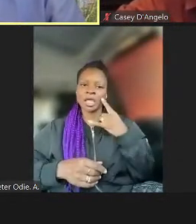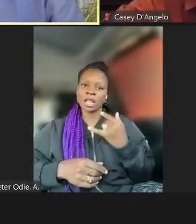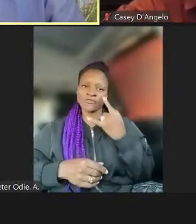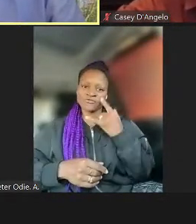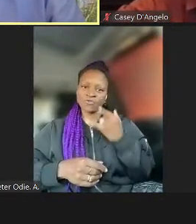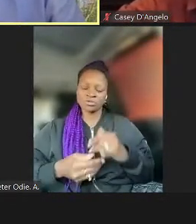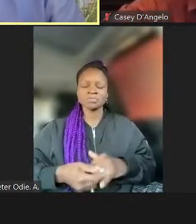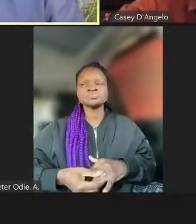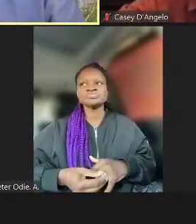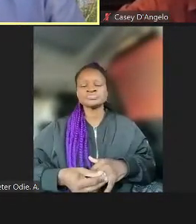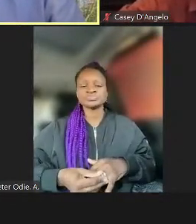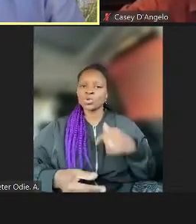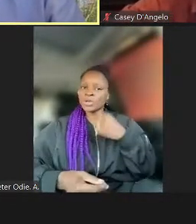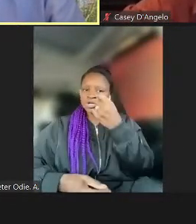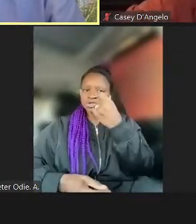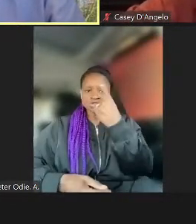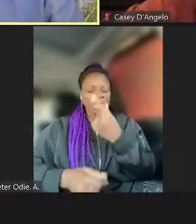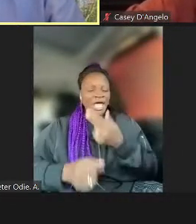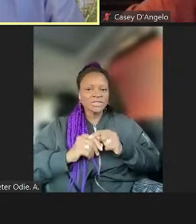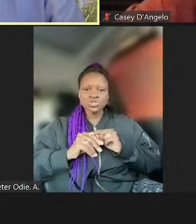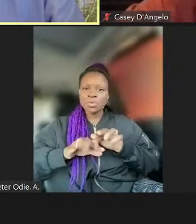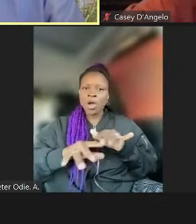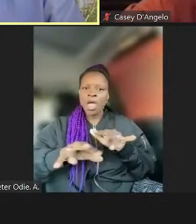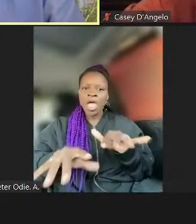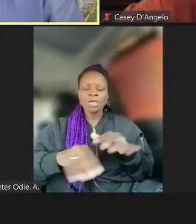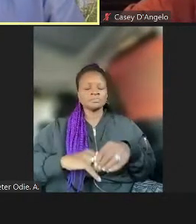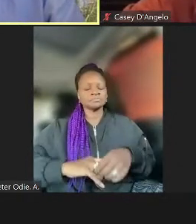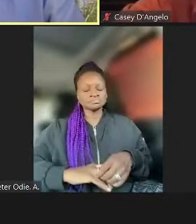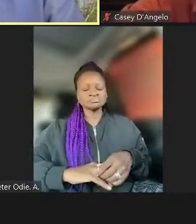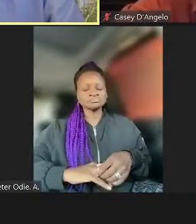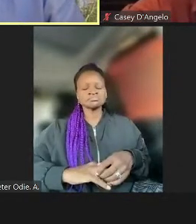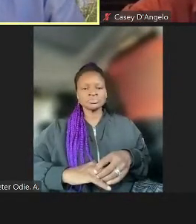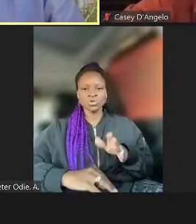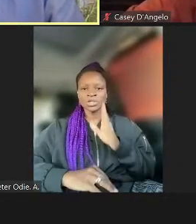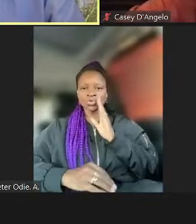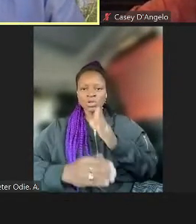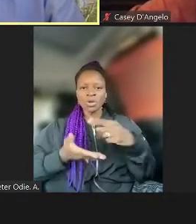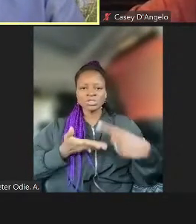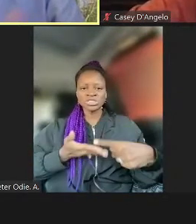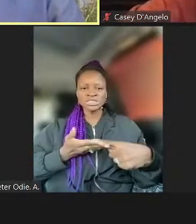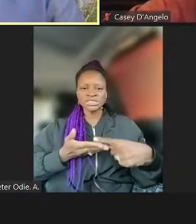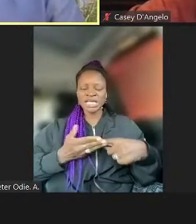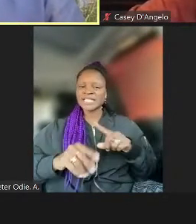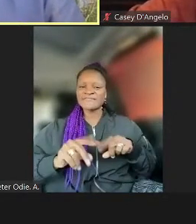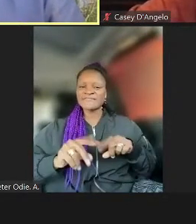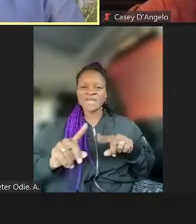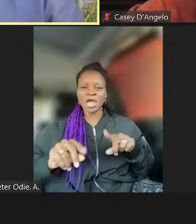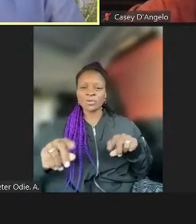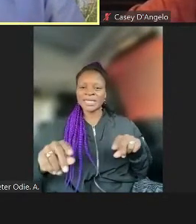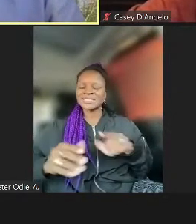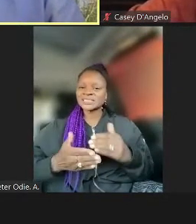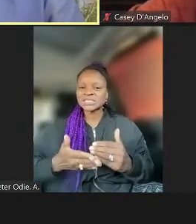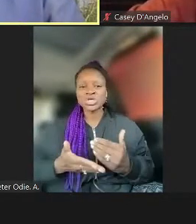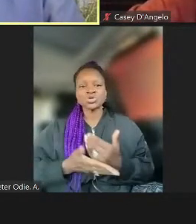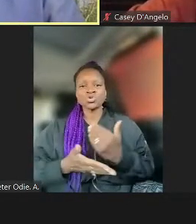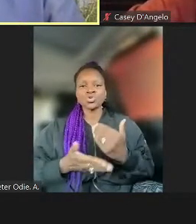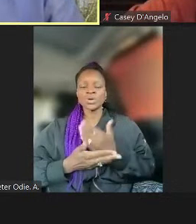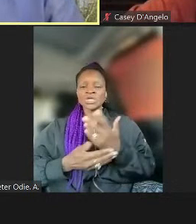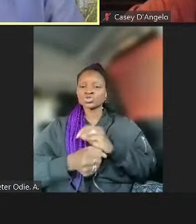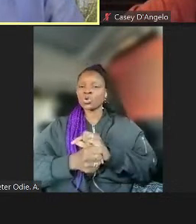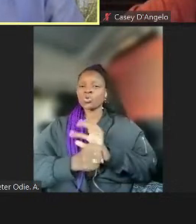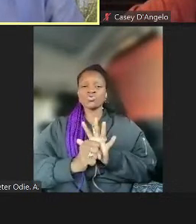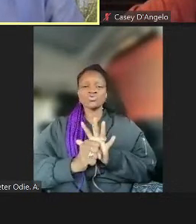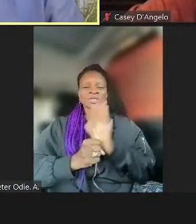California. Y sabemos que la gente está preocupada de esto. Vamos a hablar ahora acerca de eso, de que lo que está pasando